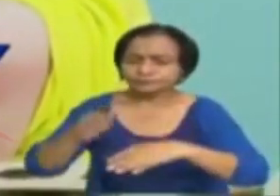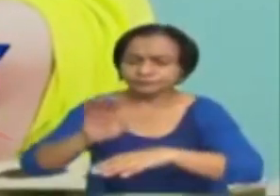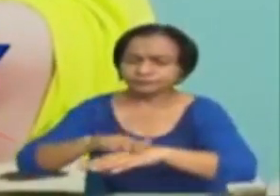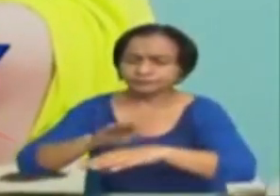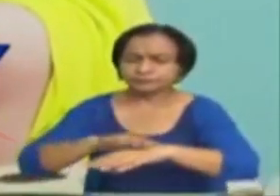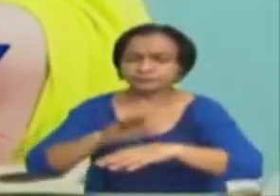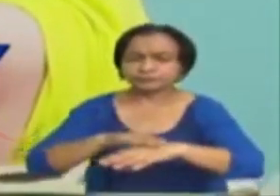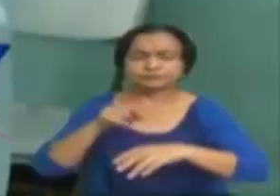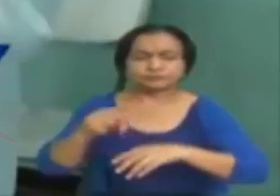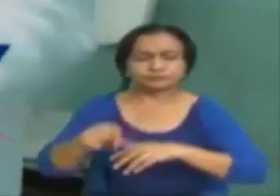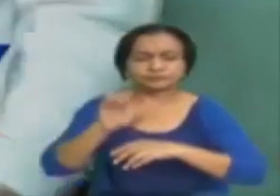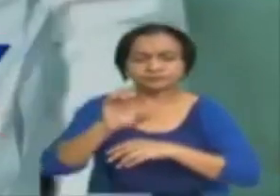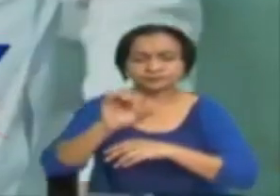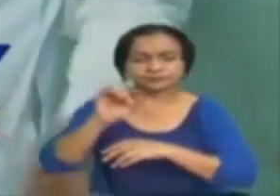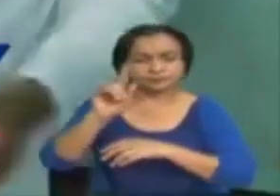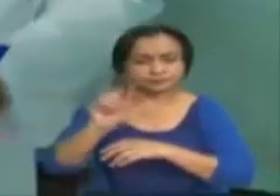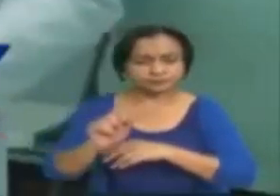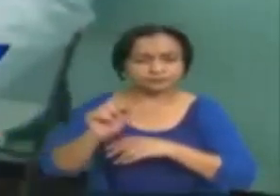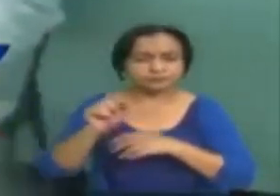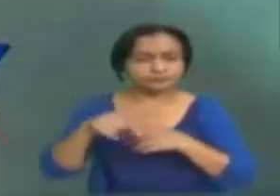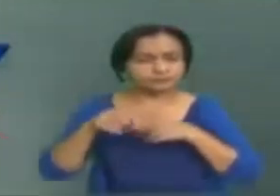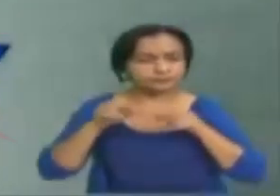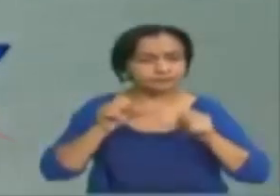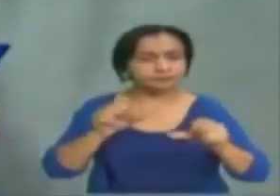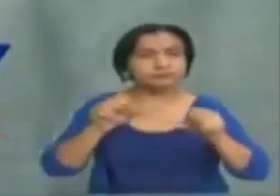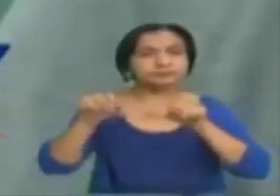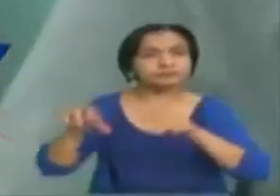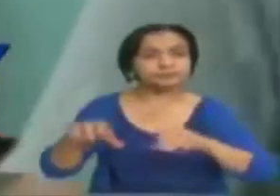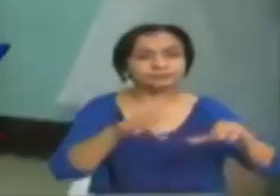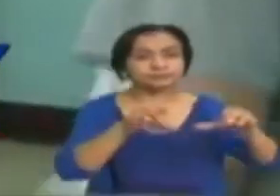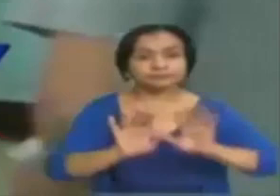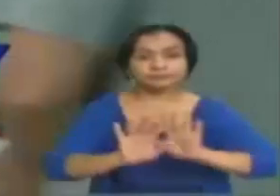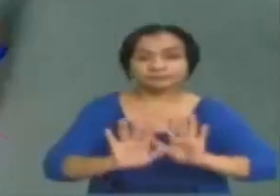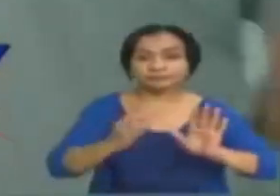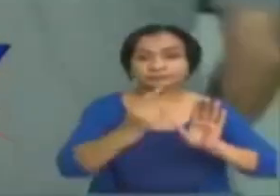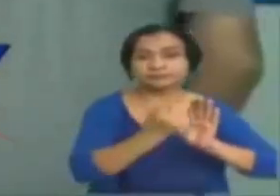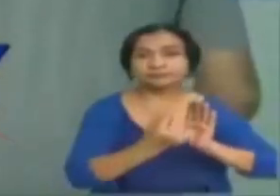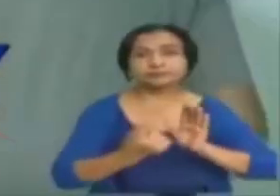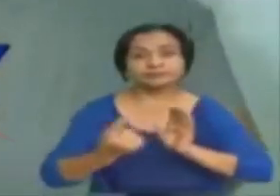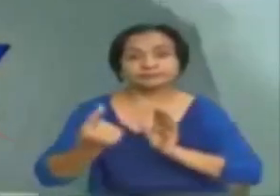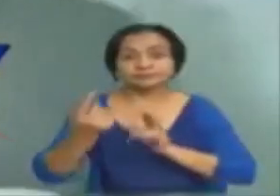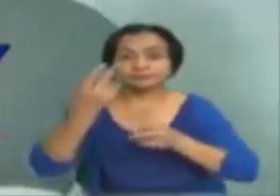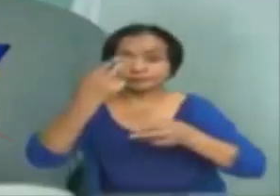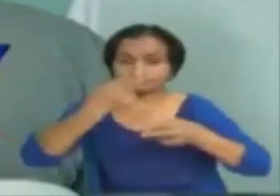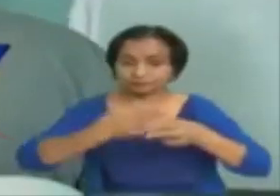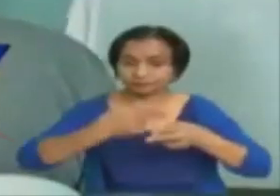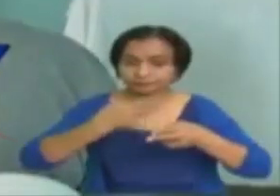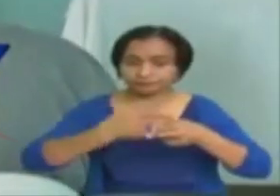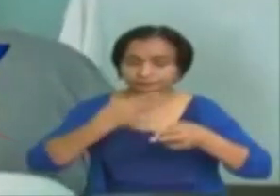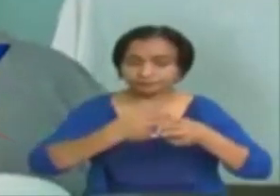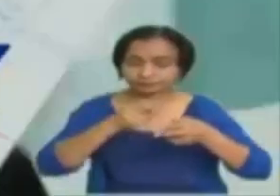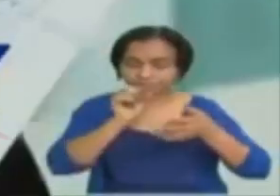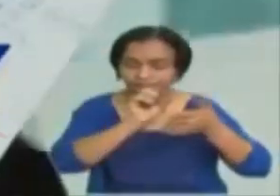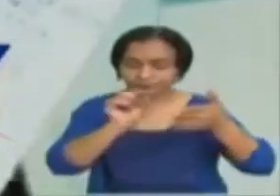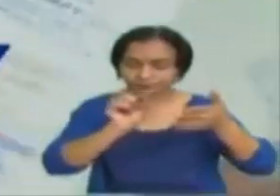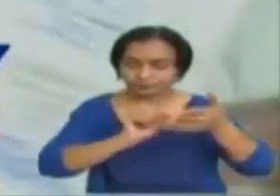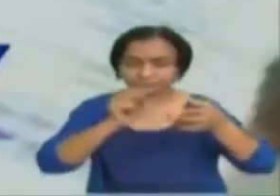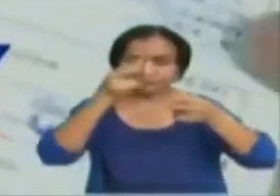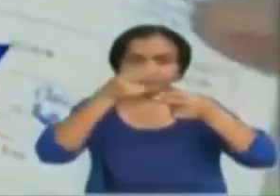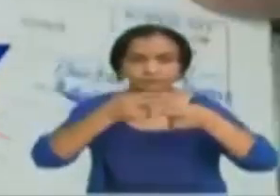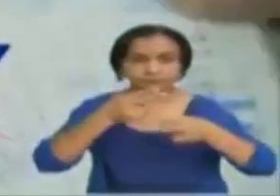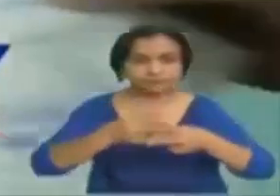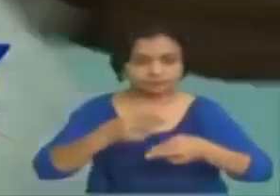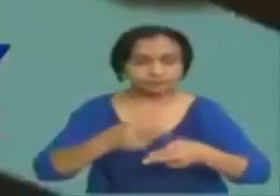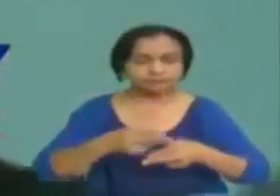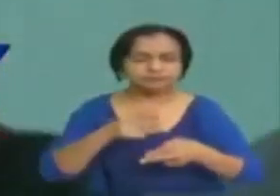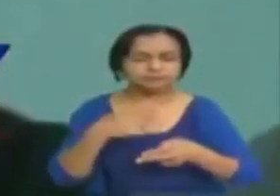Hospital Primario en el Sauce, de 12 a 5. En Malpaisillo, La Reinaga, en el Centro de Salud, de 8 a